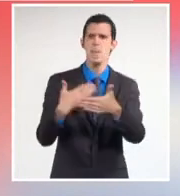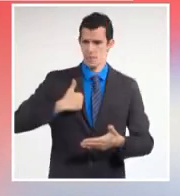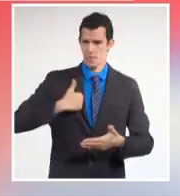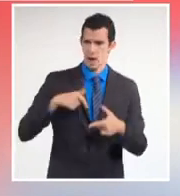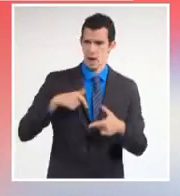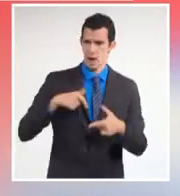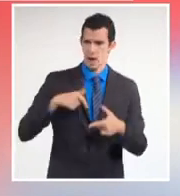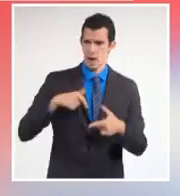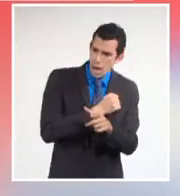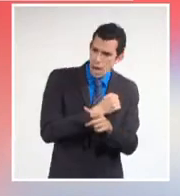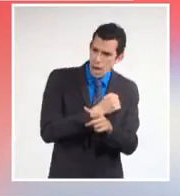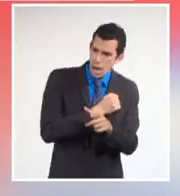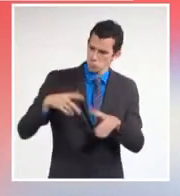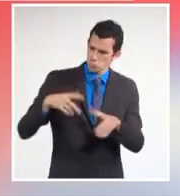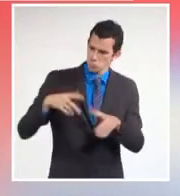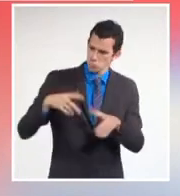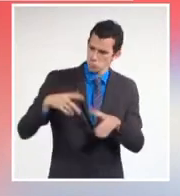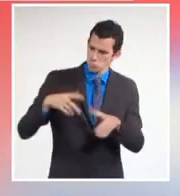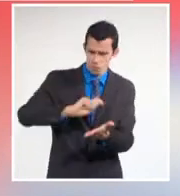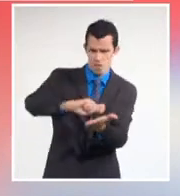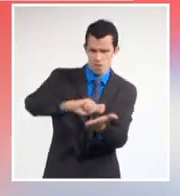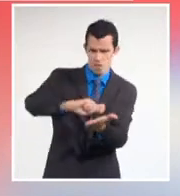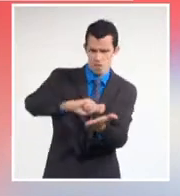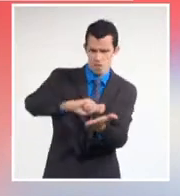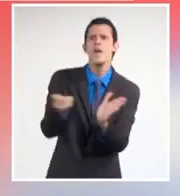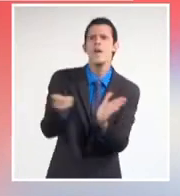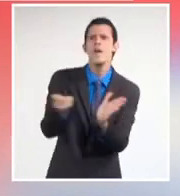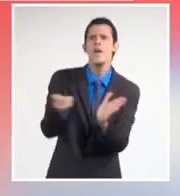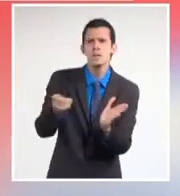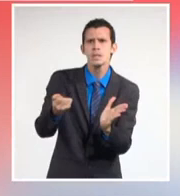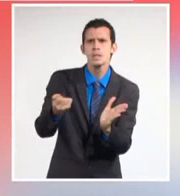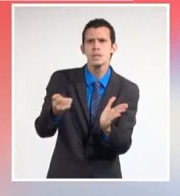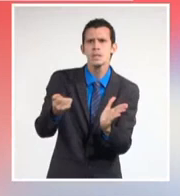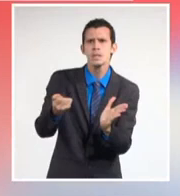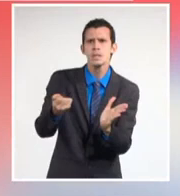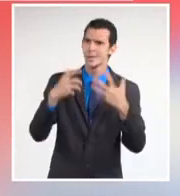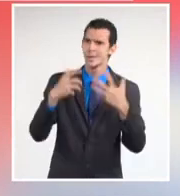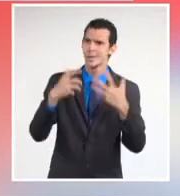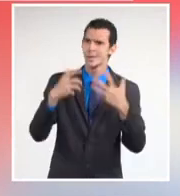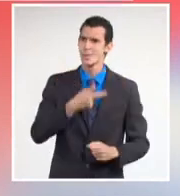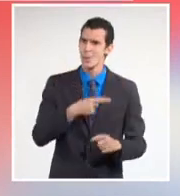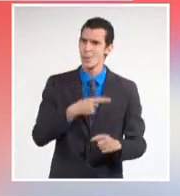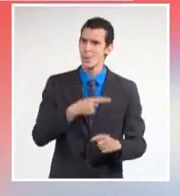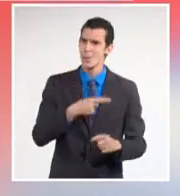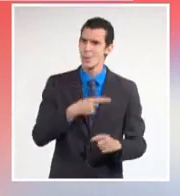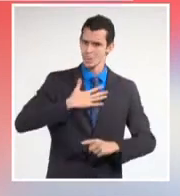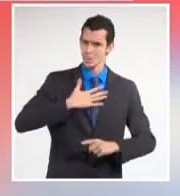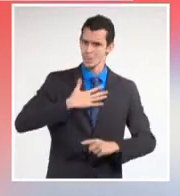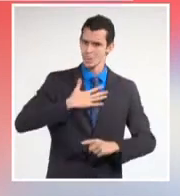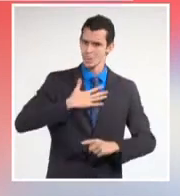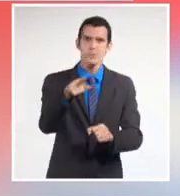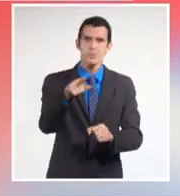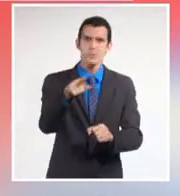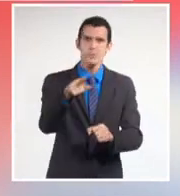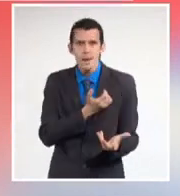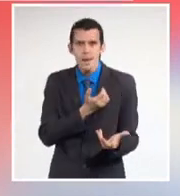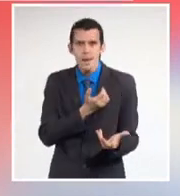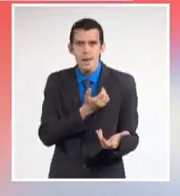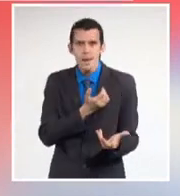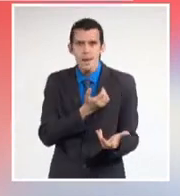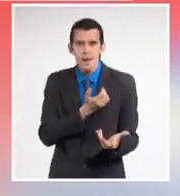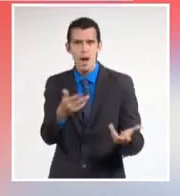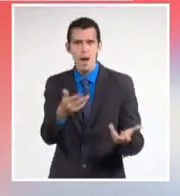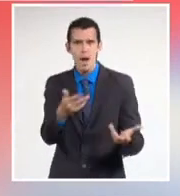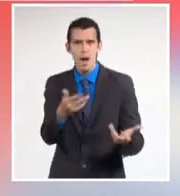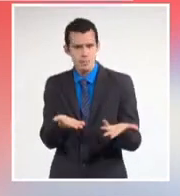del trabajo a las cooperativas, ampliación del trabajo por cuenta propia, todo concebido en nuestro modelo económico, pero ya concreto, ya está en ejecución